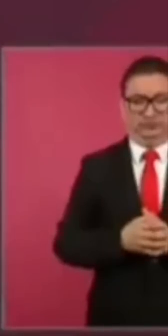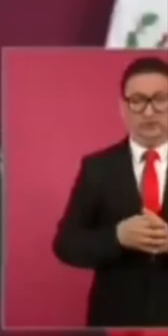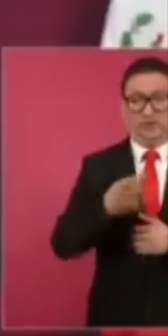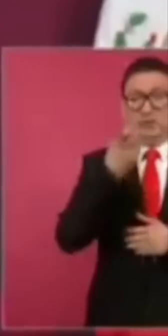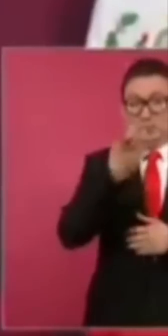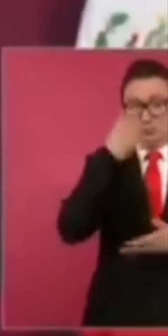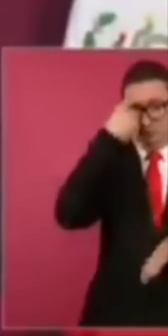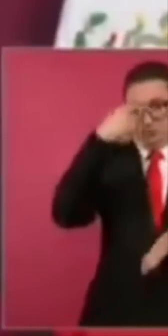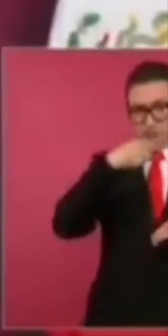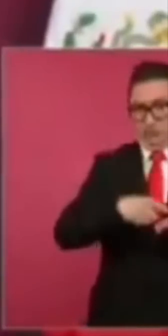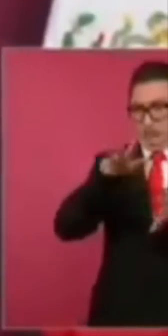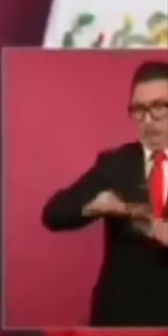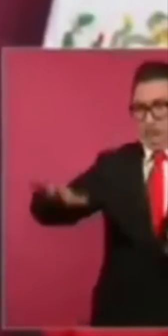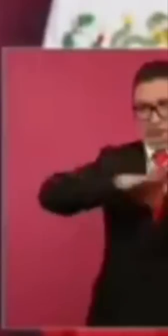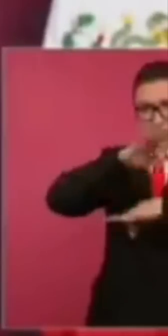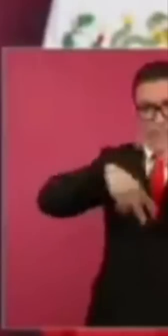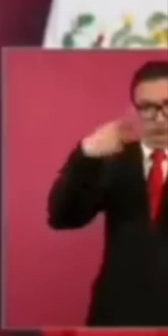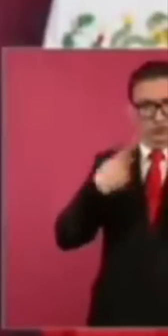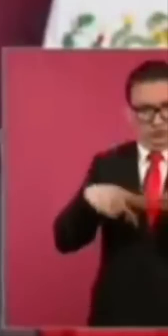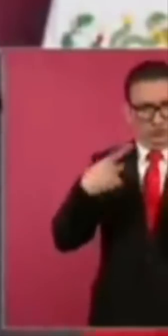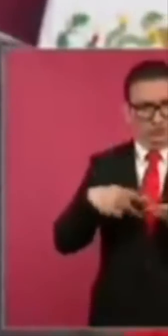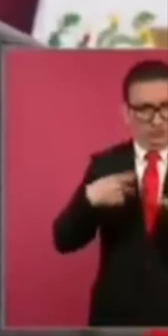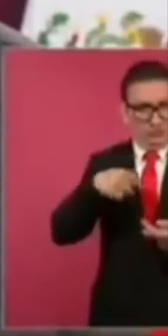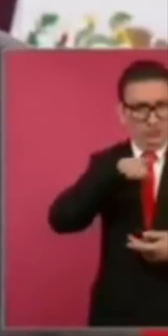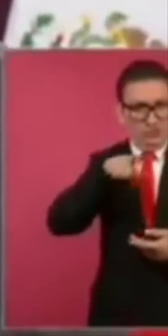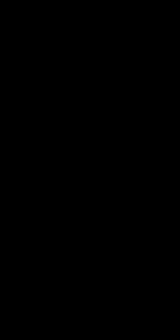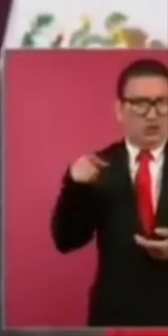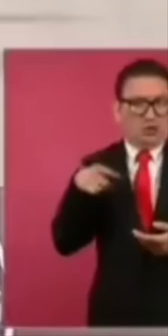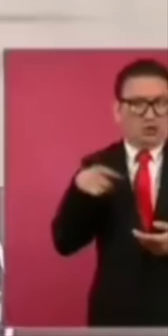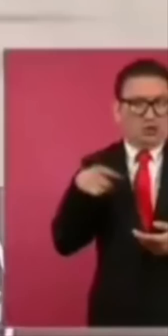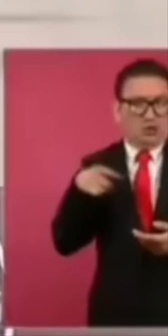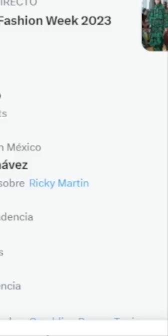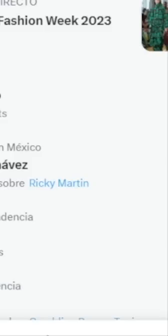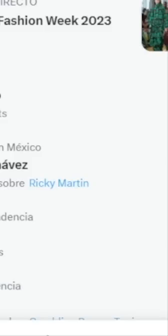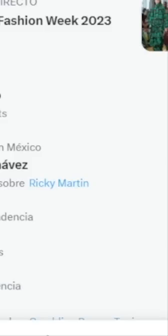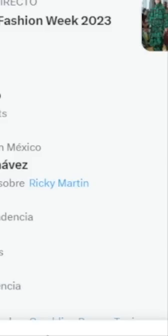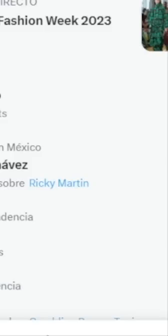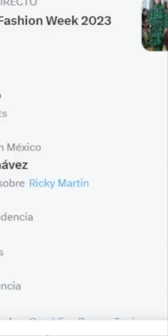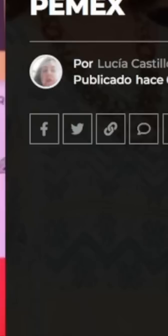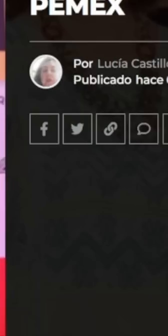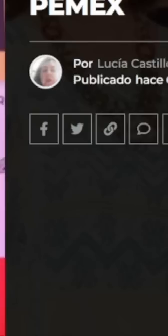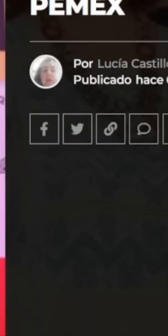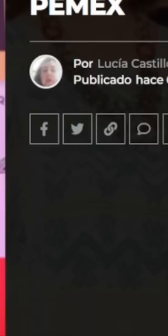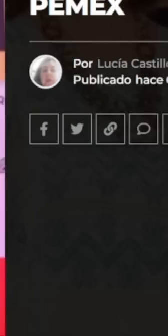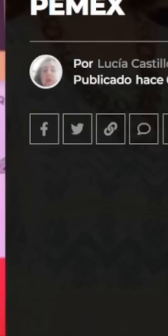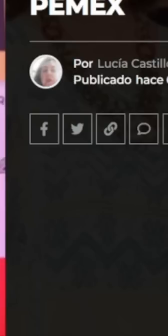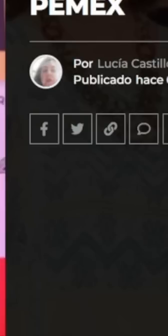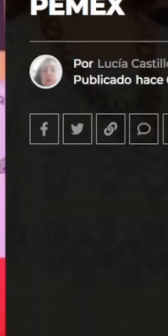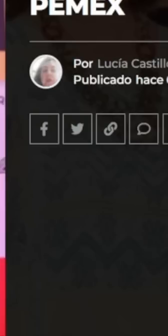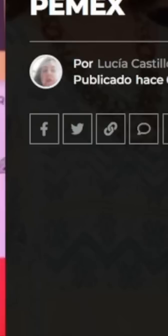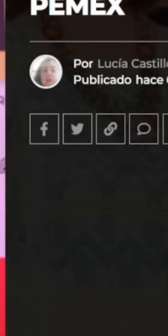Yo creo que la gente pues va a seguir apoyando. Pues ahí está, familia, lo que dijo el